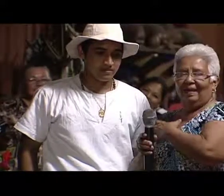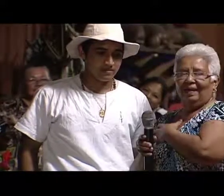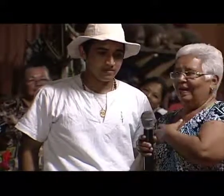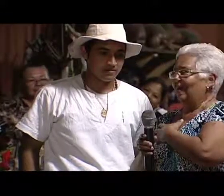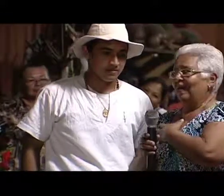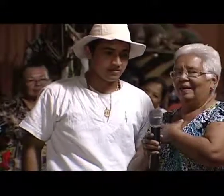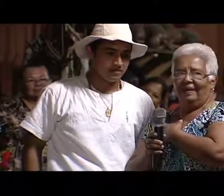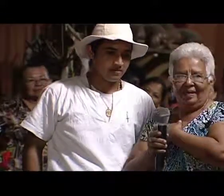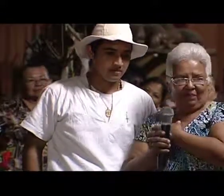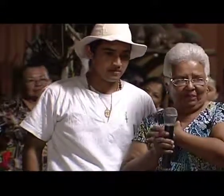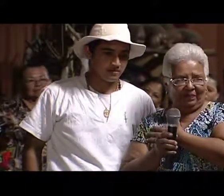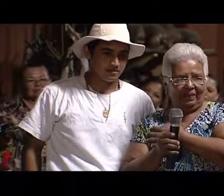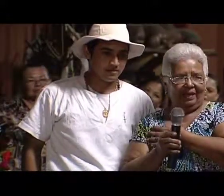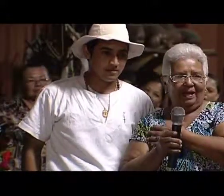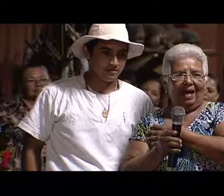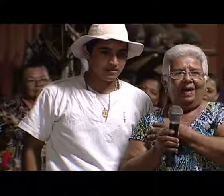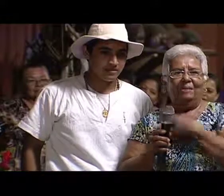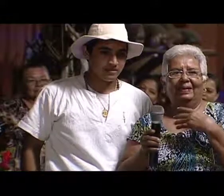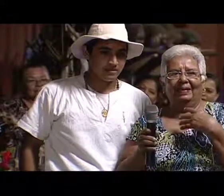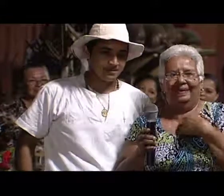y a Ali.